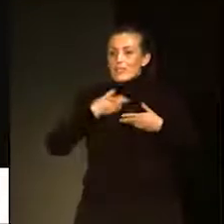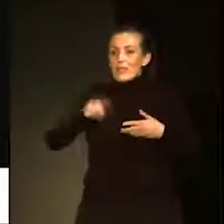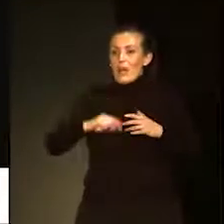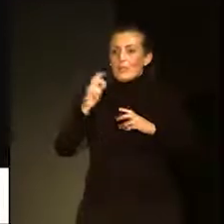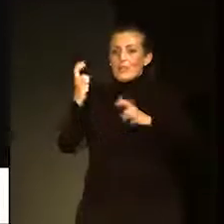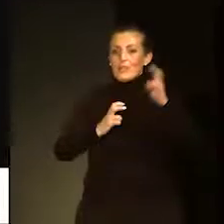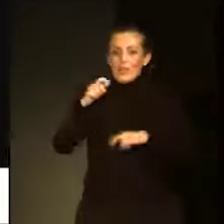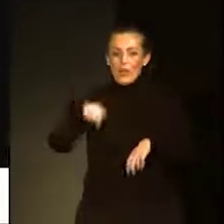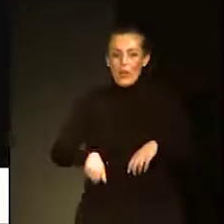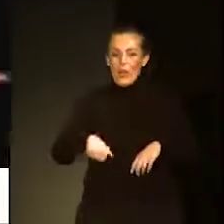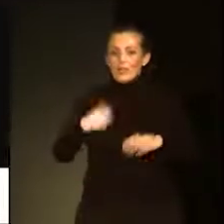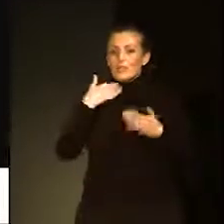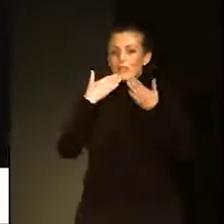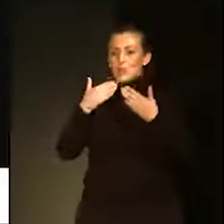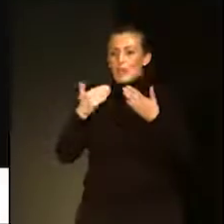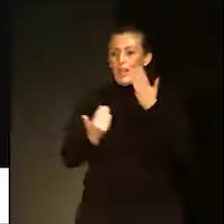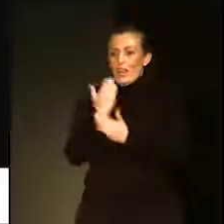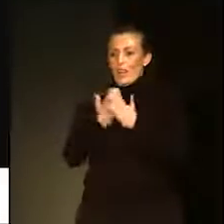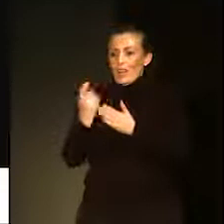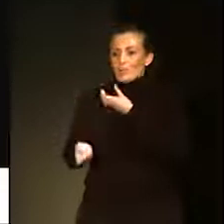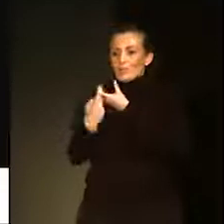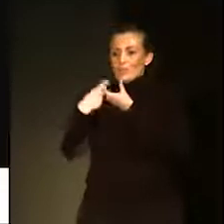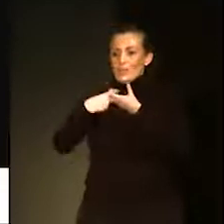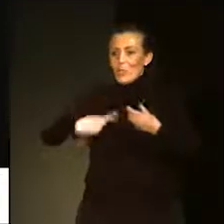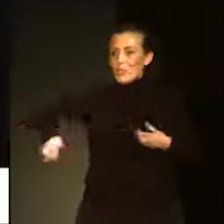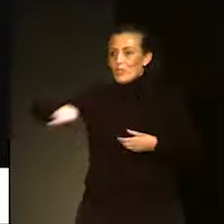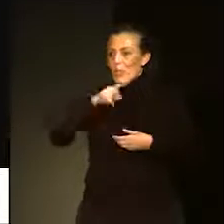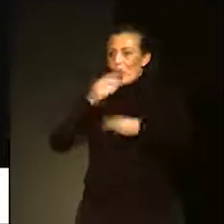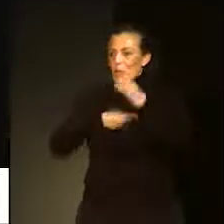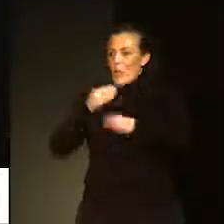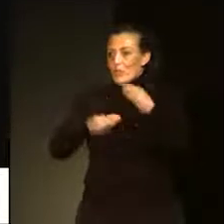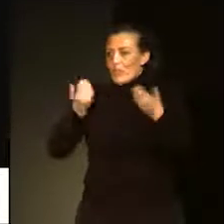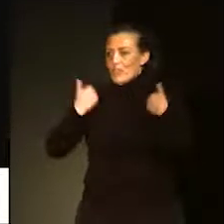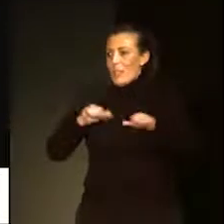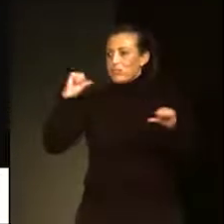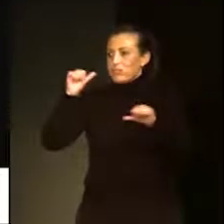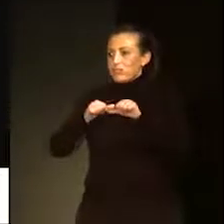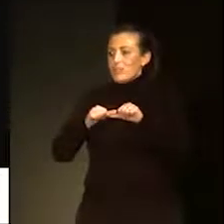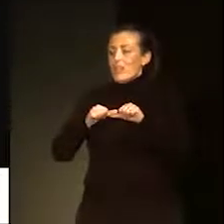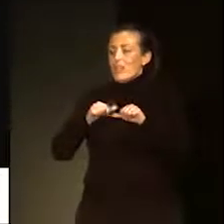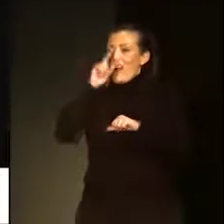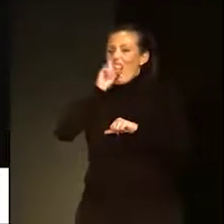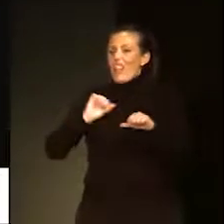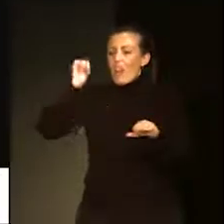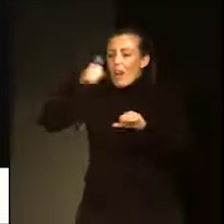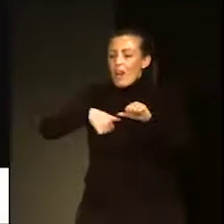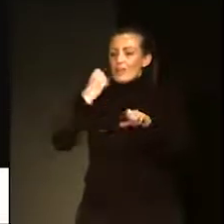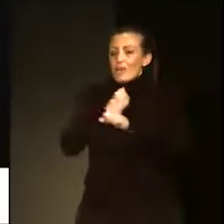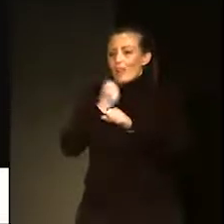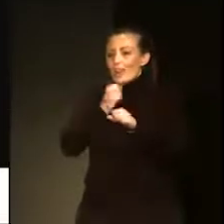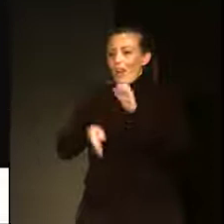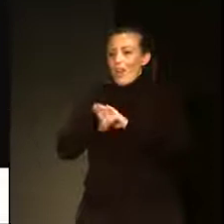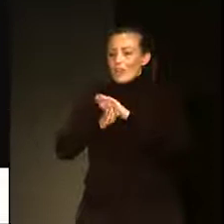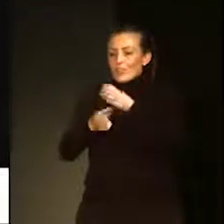estén presentes en la jornada, porque no solo han sido parte de muchas de las cosas que hemos hecho y que hemos realizado durante estos años, sino que siguen siendo